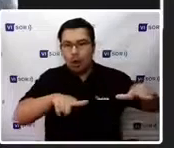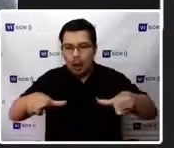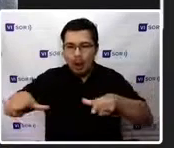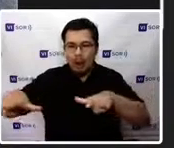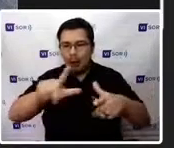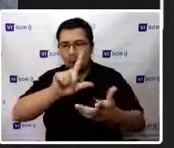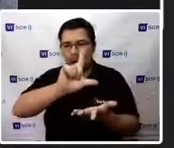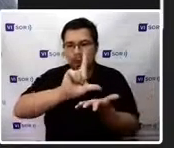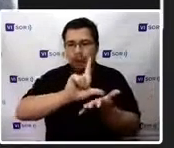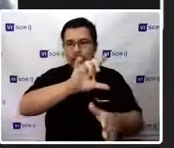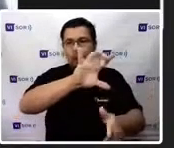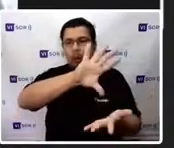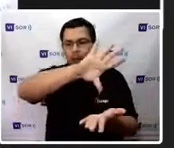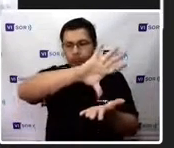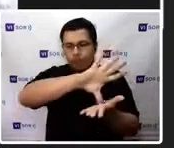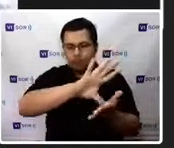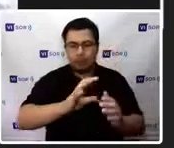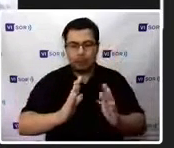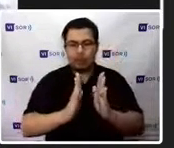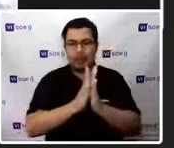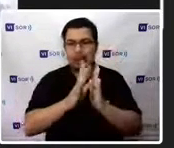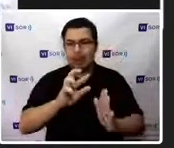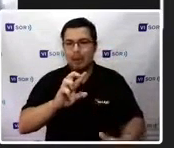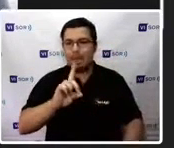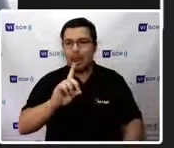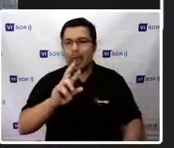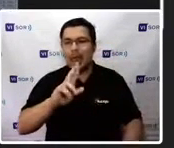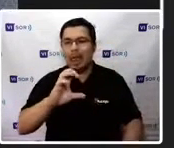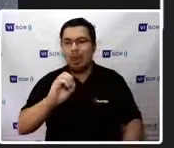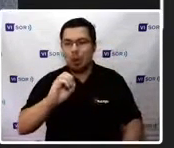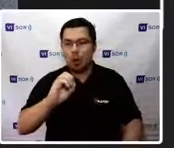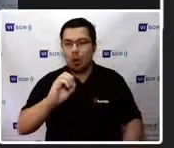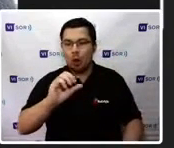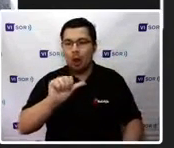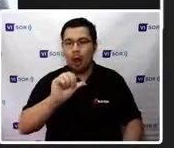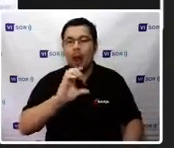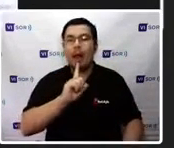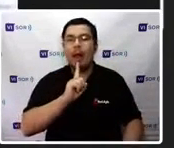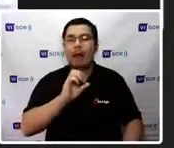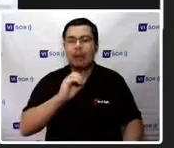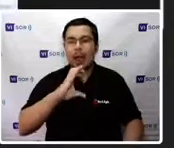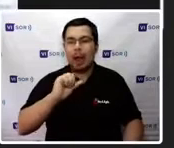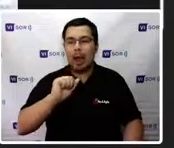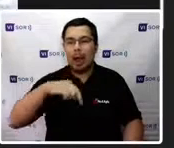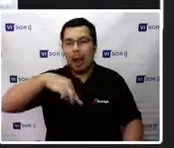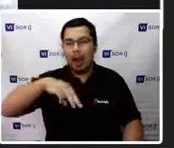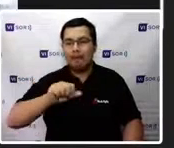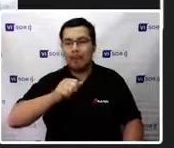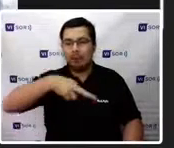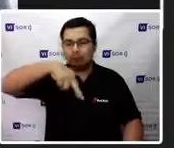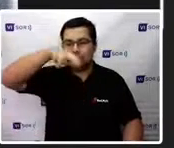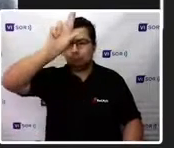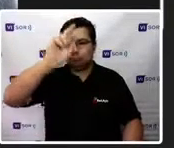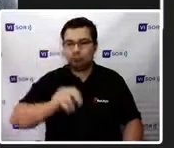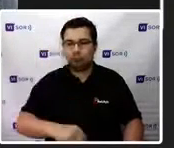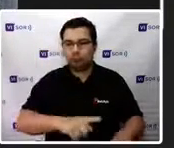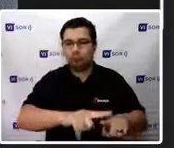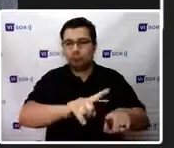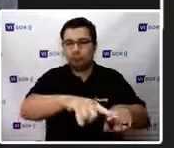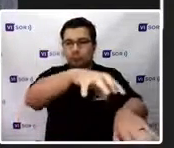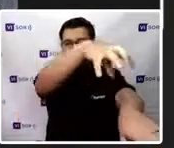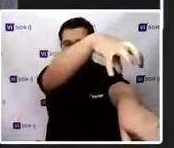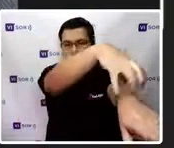aquí en Santiago recorrimos hartas zonas de la cordillera, hacia el sur también estuvimos por Valdivia, por la Araucanía, por el